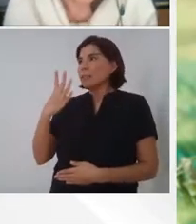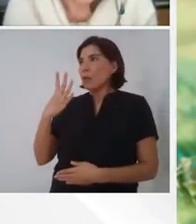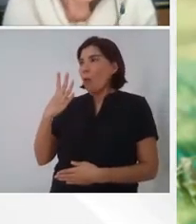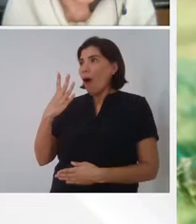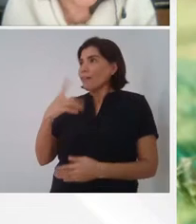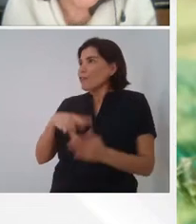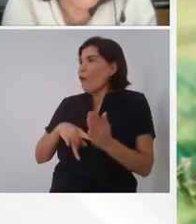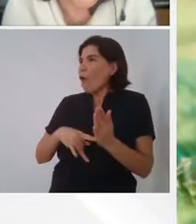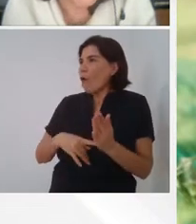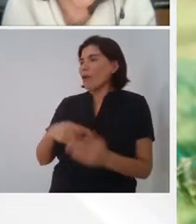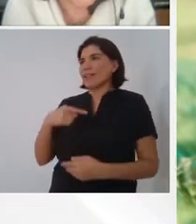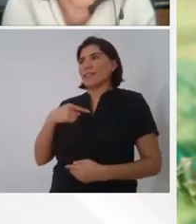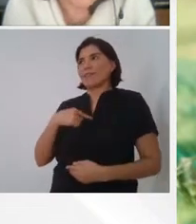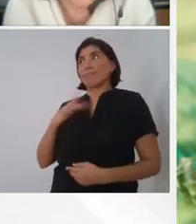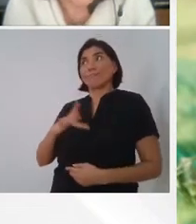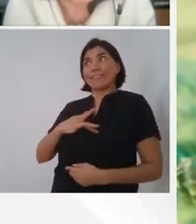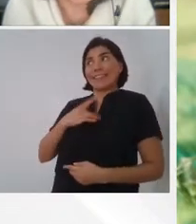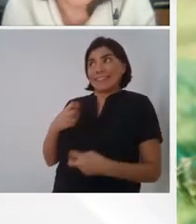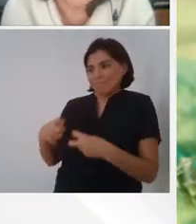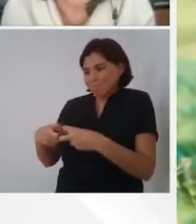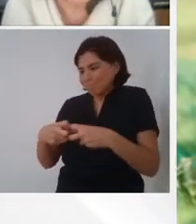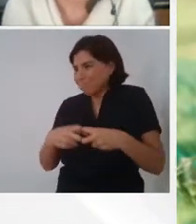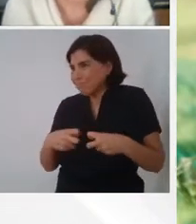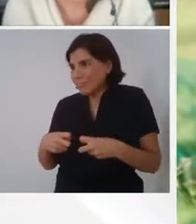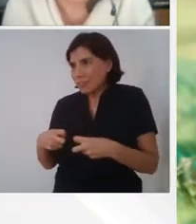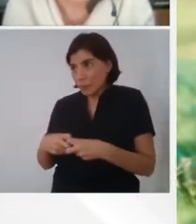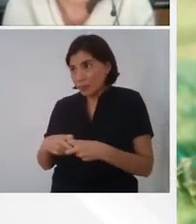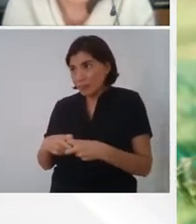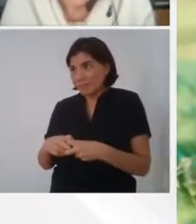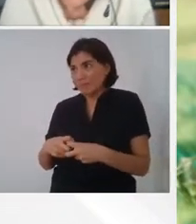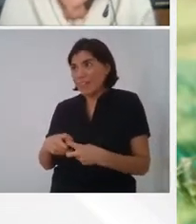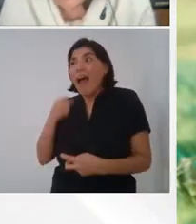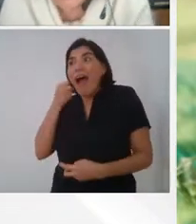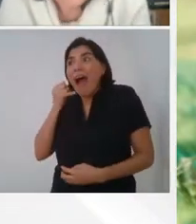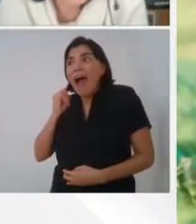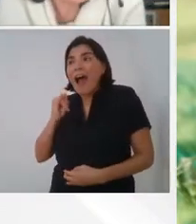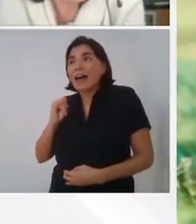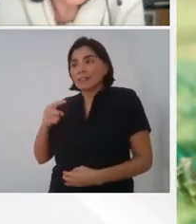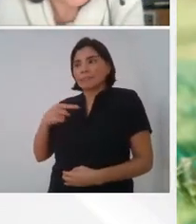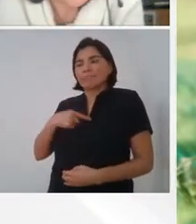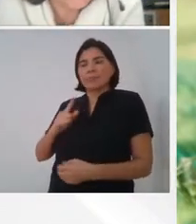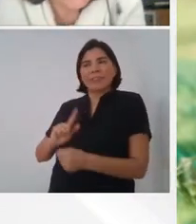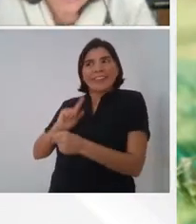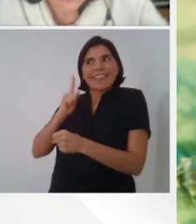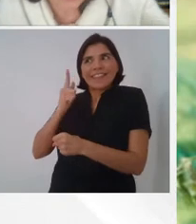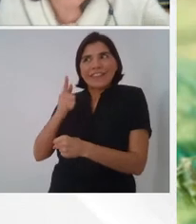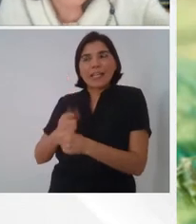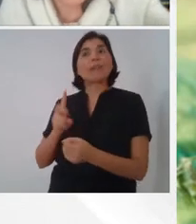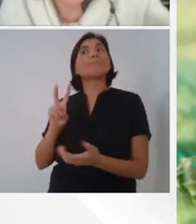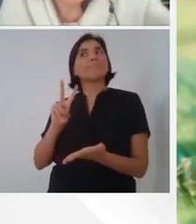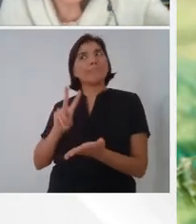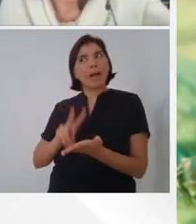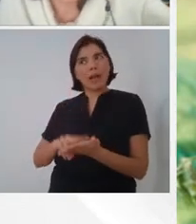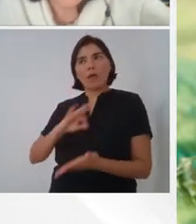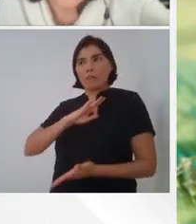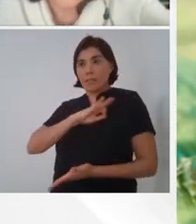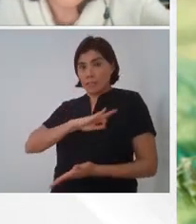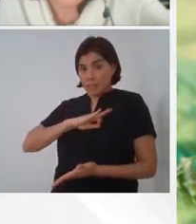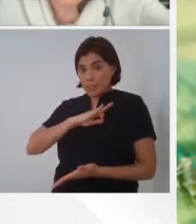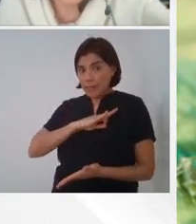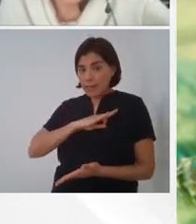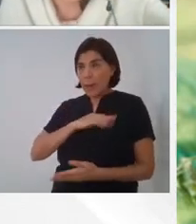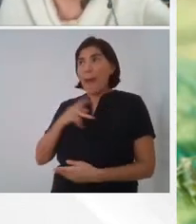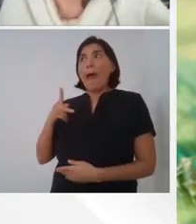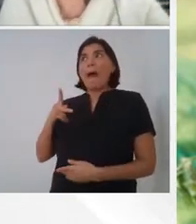inquieto. Solo así descubriré el precio de la felicidad. Pero si vienes a cualquier hora, pues nunca